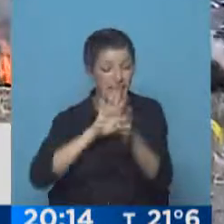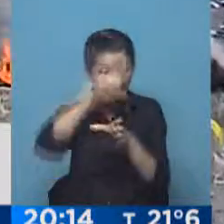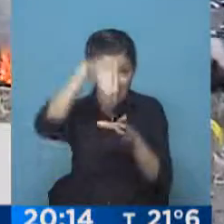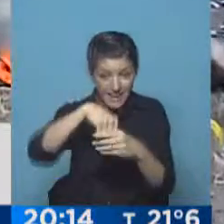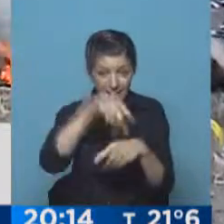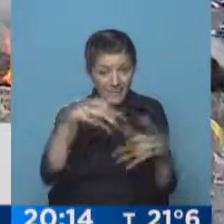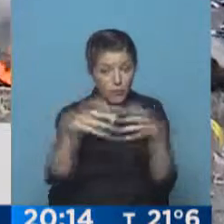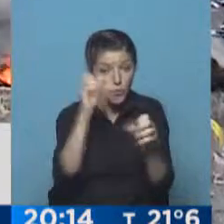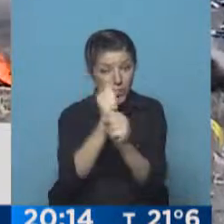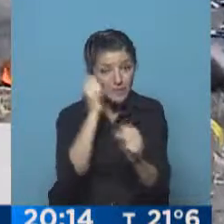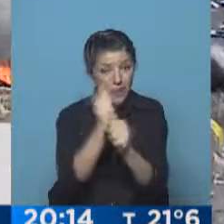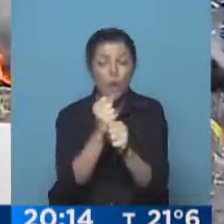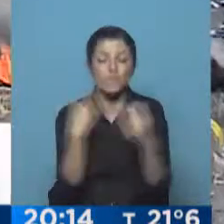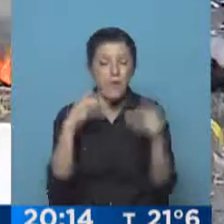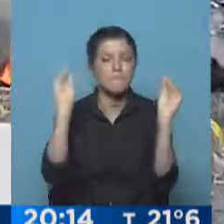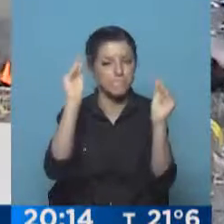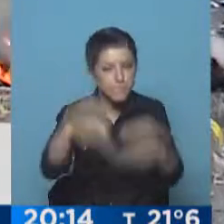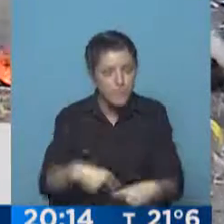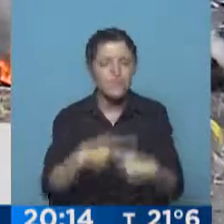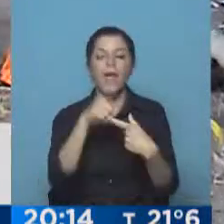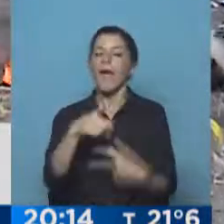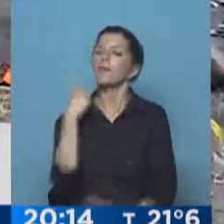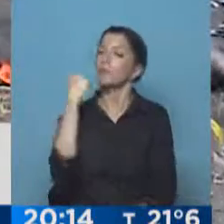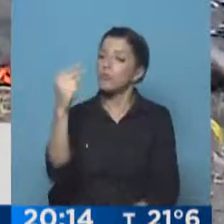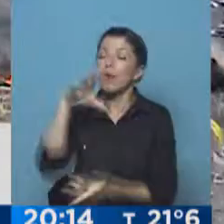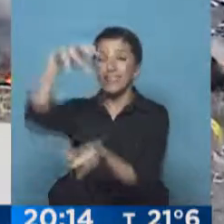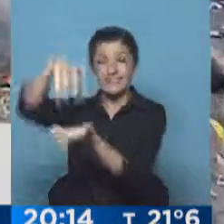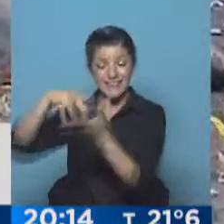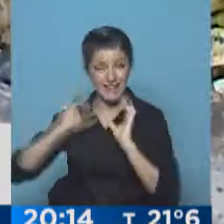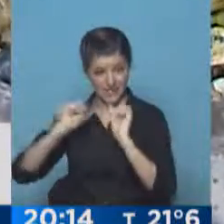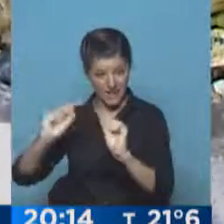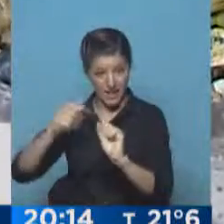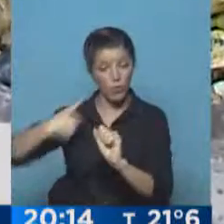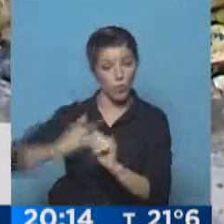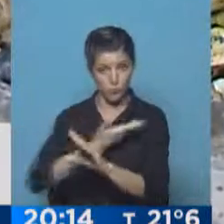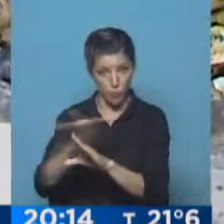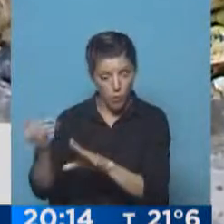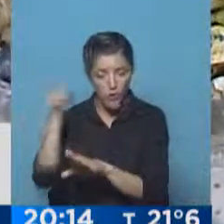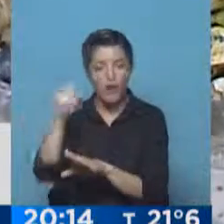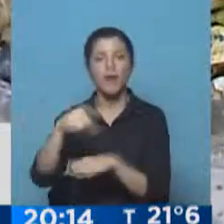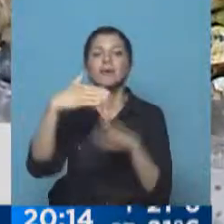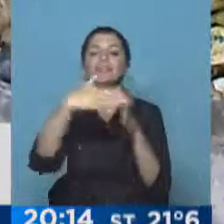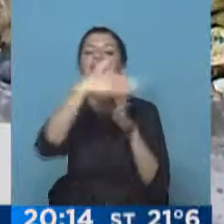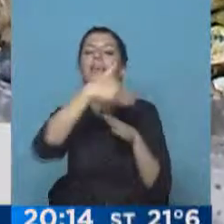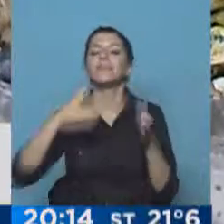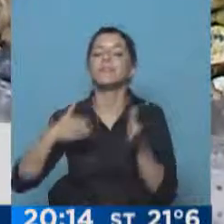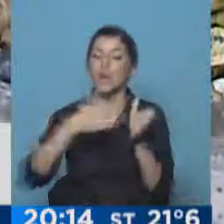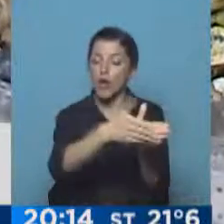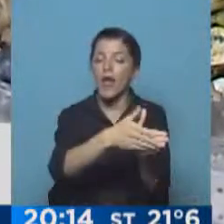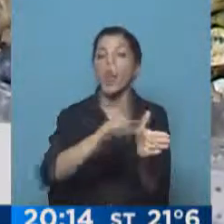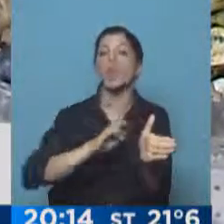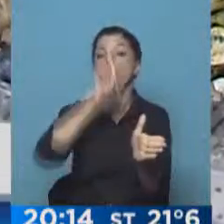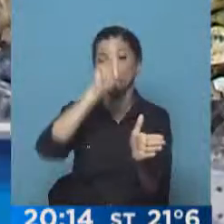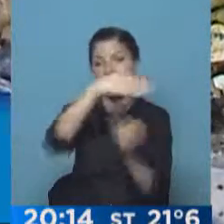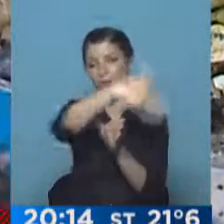dicha cooperativa. La protesta es frente a la Secretaría de Espacio Público porteña en Diagonal Norte y Florida.